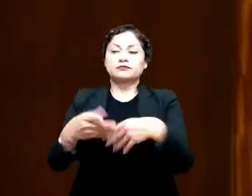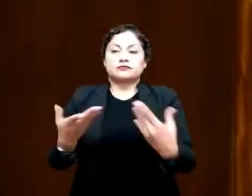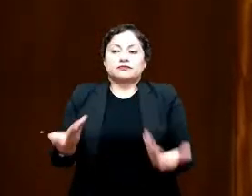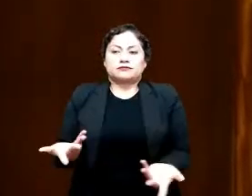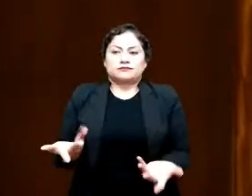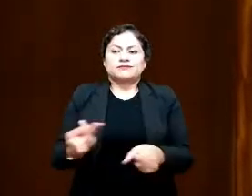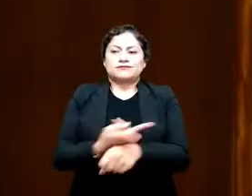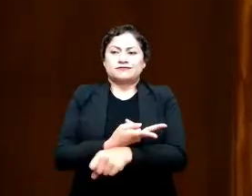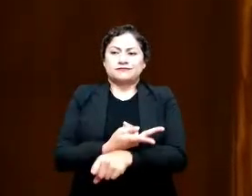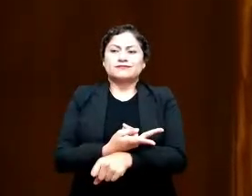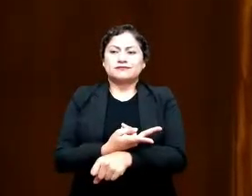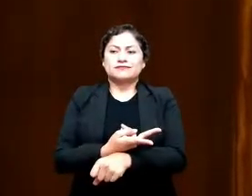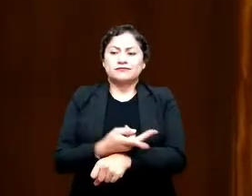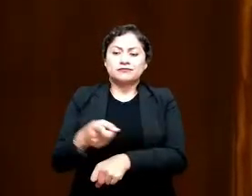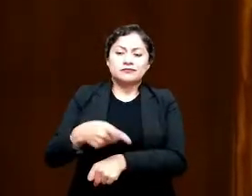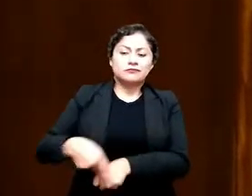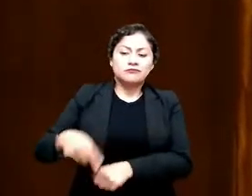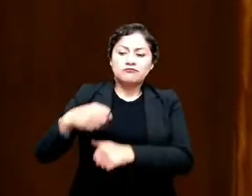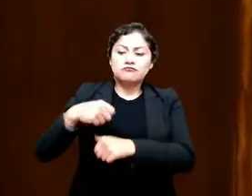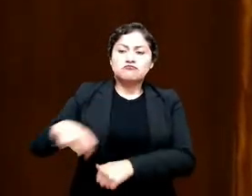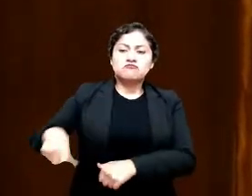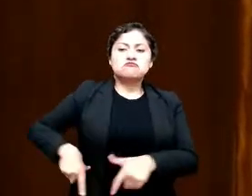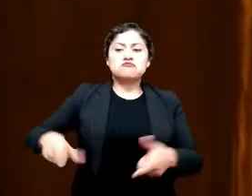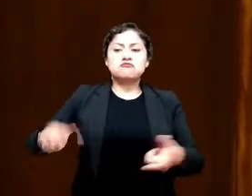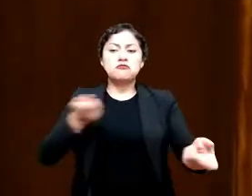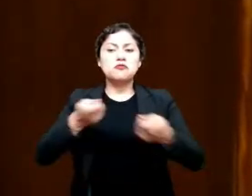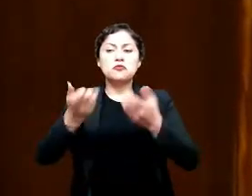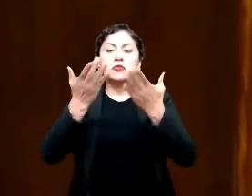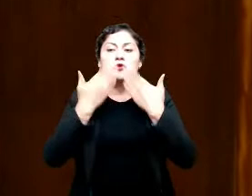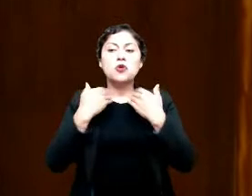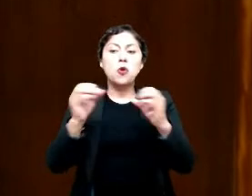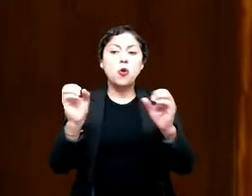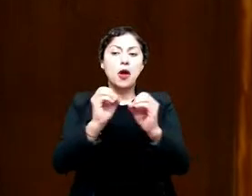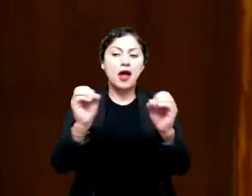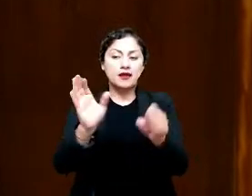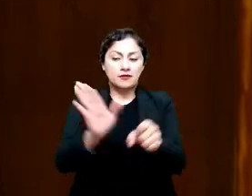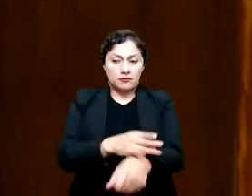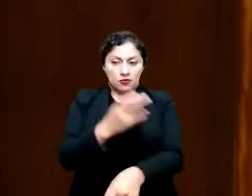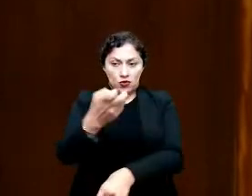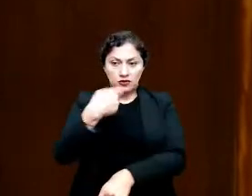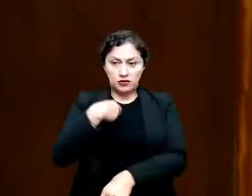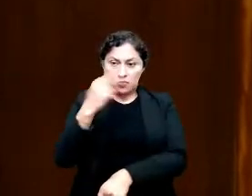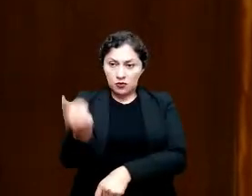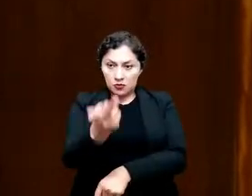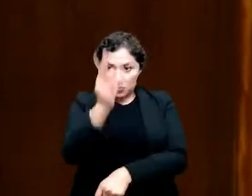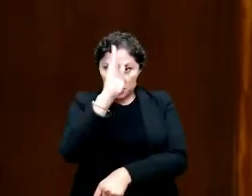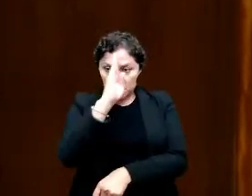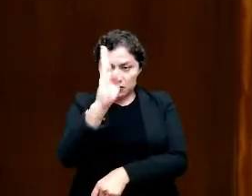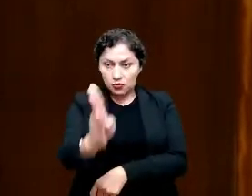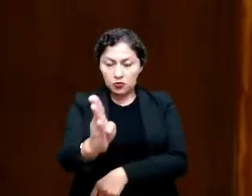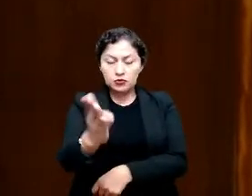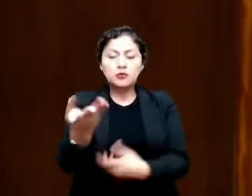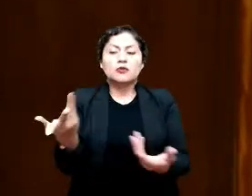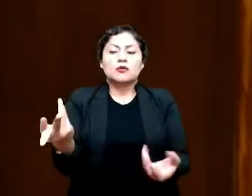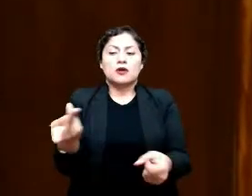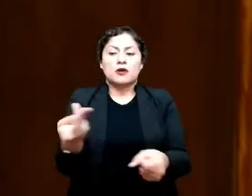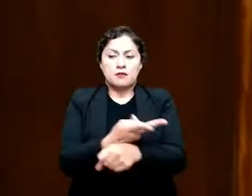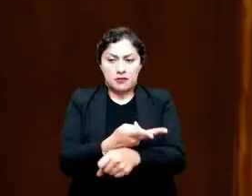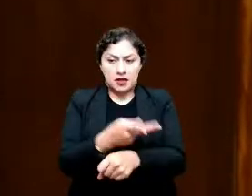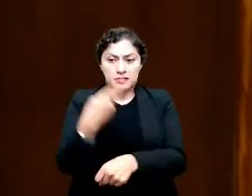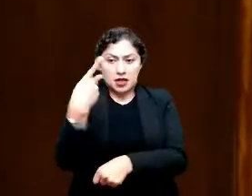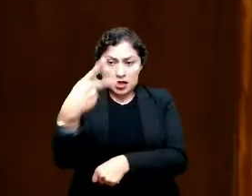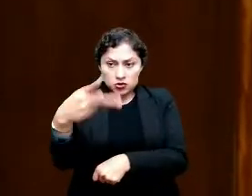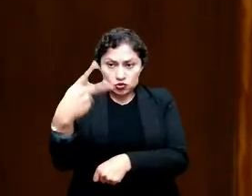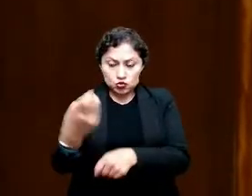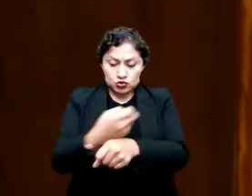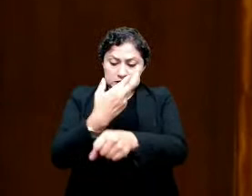existe la gobernabilidad. Por eso le pregunto, secretario, ¿cuál es la intervención que ha tenido la Secretaría